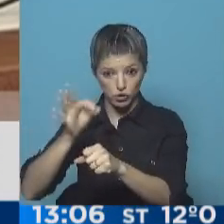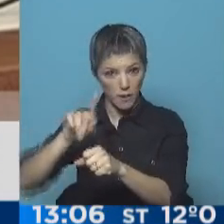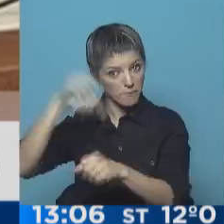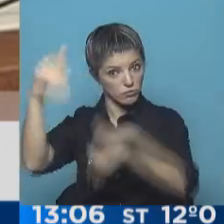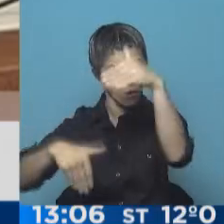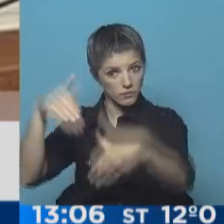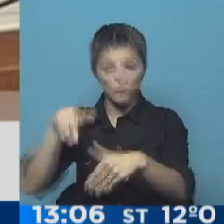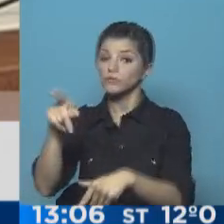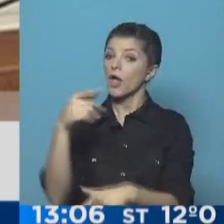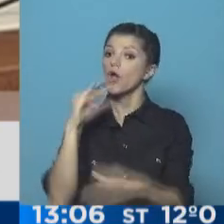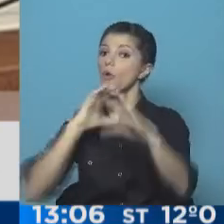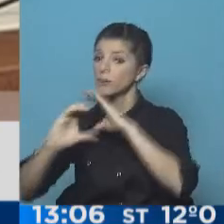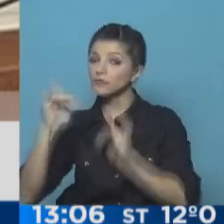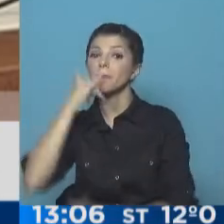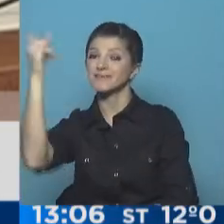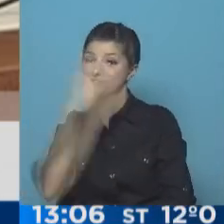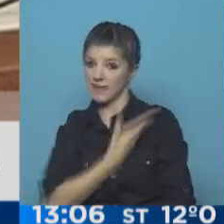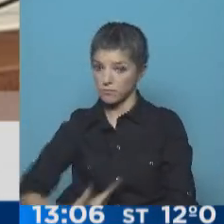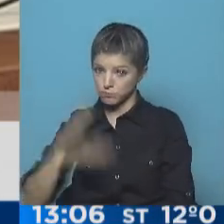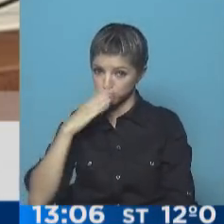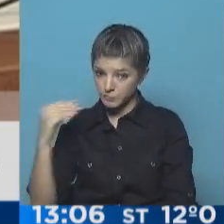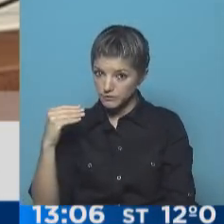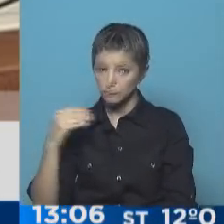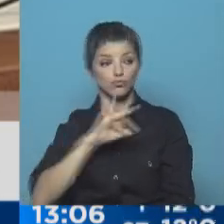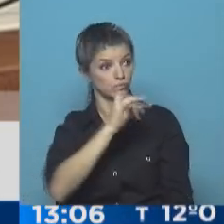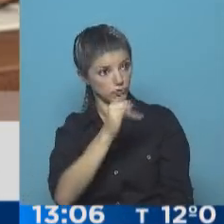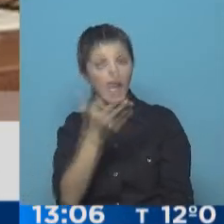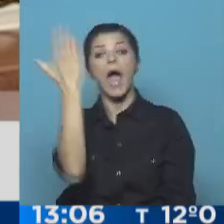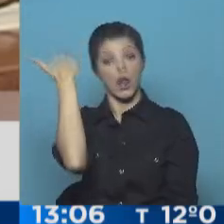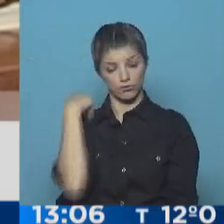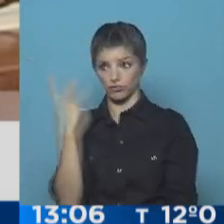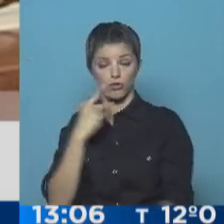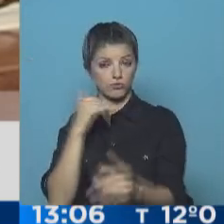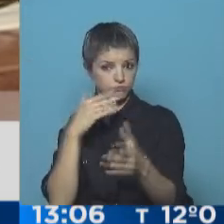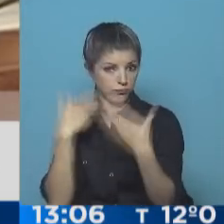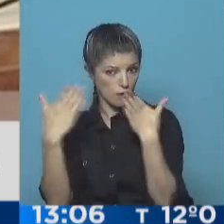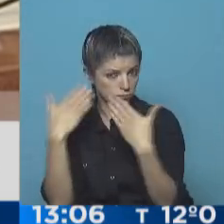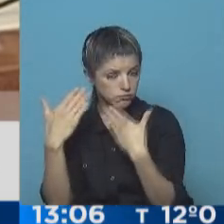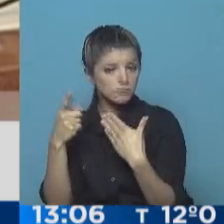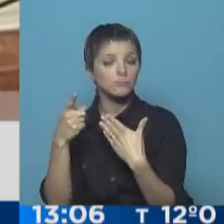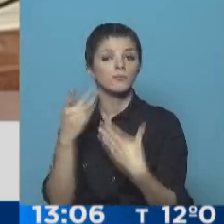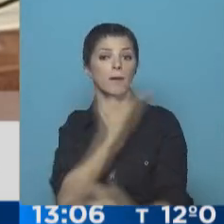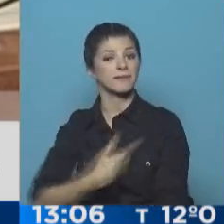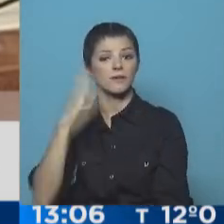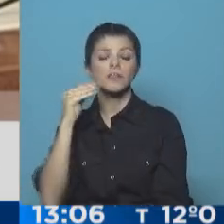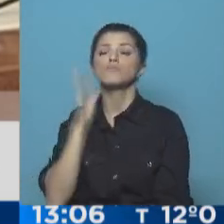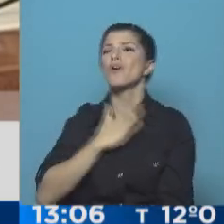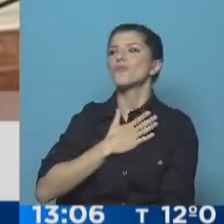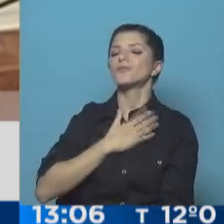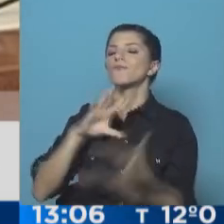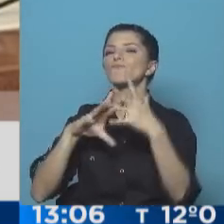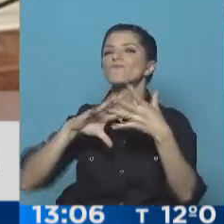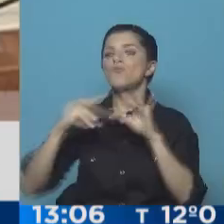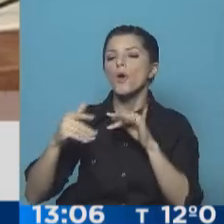ha comunicado con la presidenta Cristina Fernández de sí conversé an con ella y nuestro sistema de trabajo